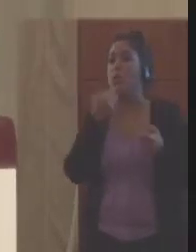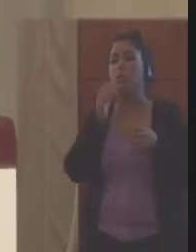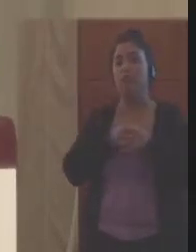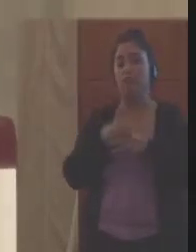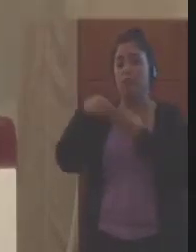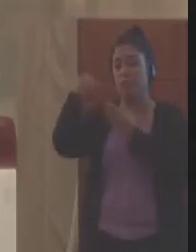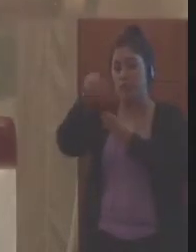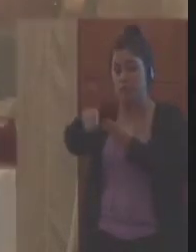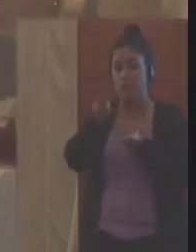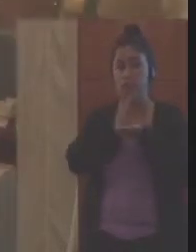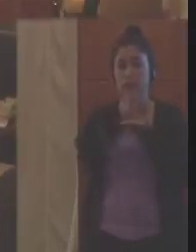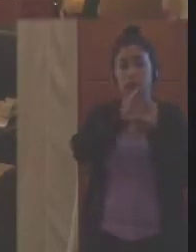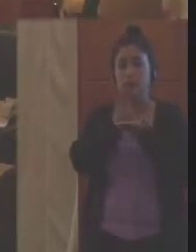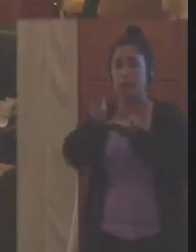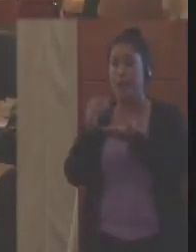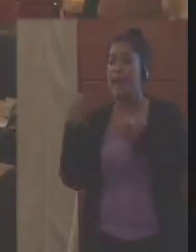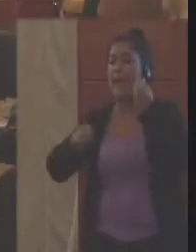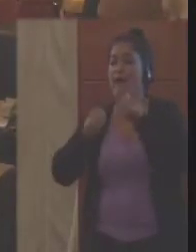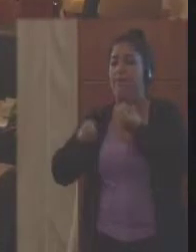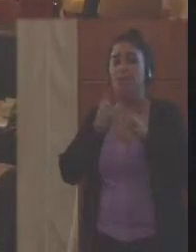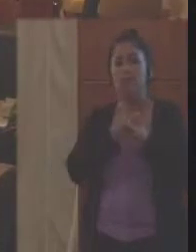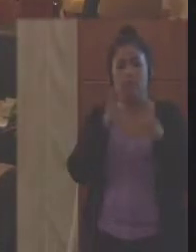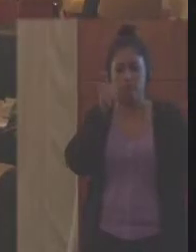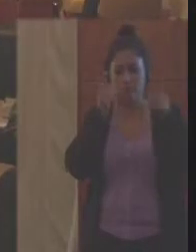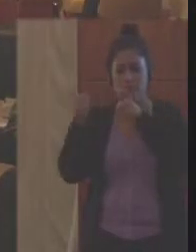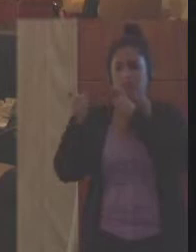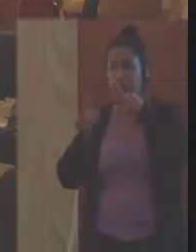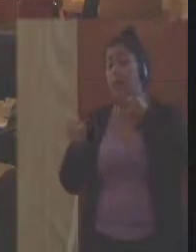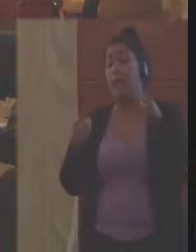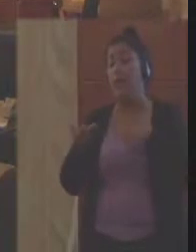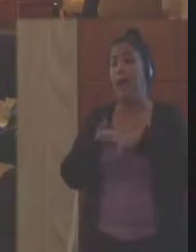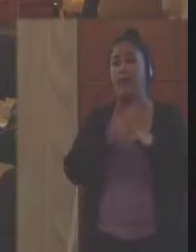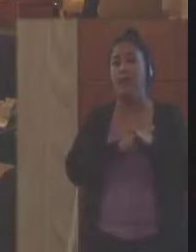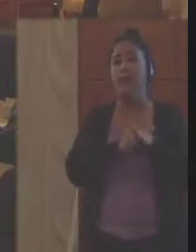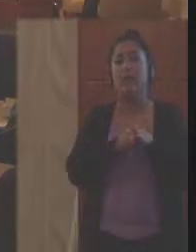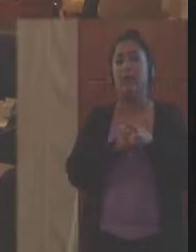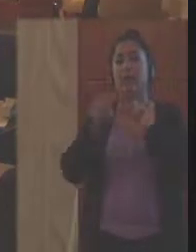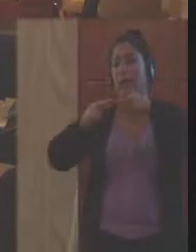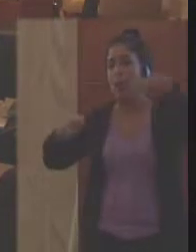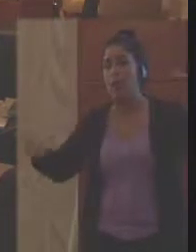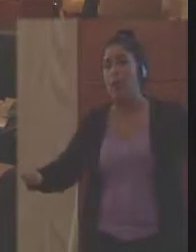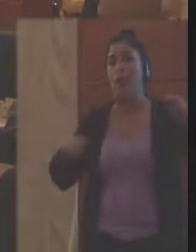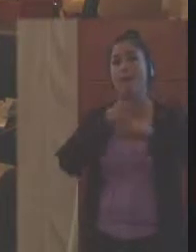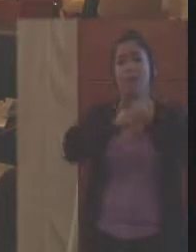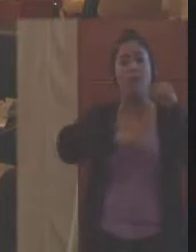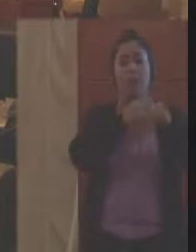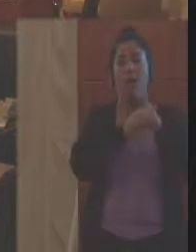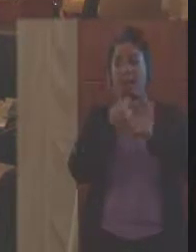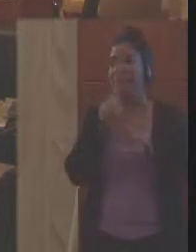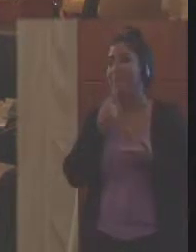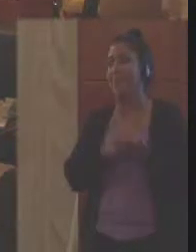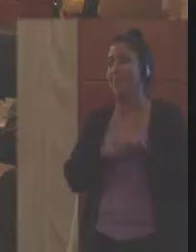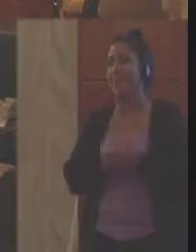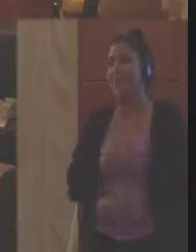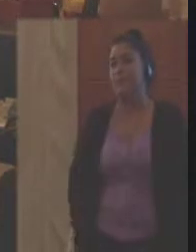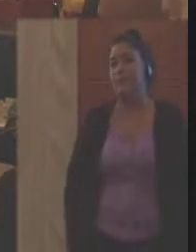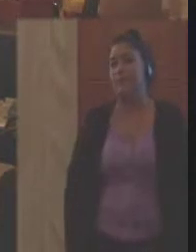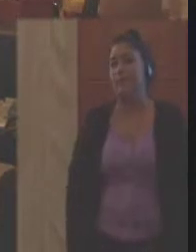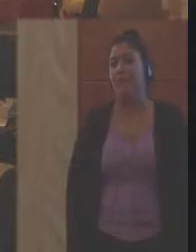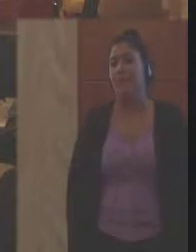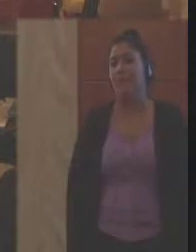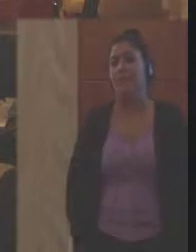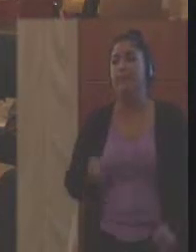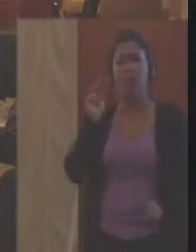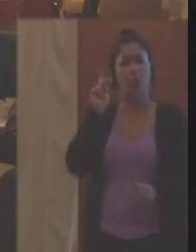a nivel mundial y a nivel regional. Entonces, dos comentarios fundamentales que quiero